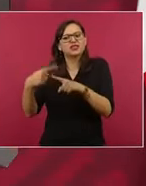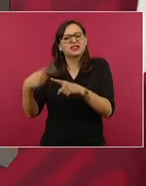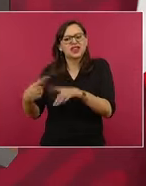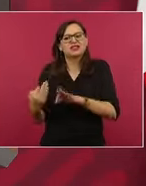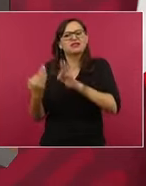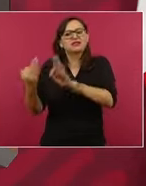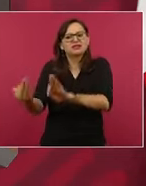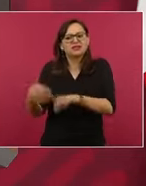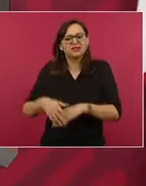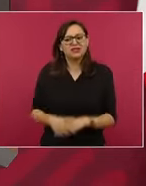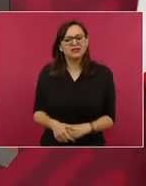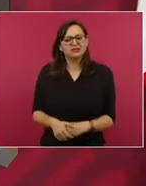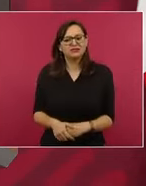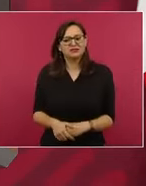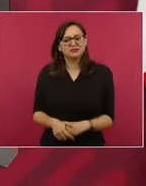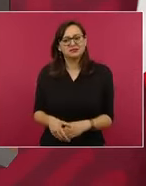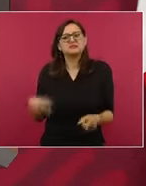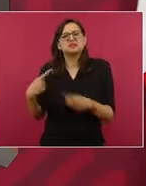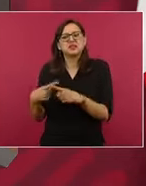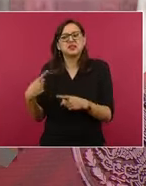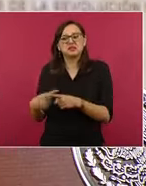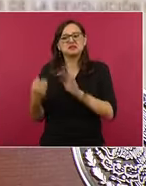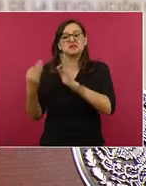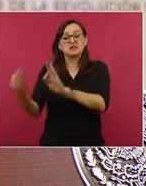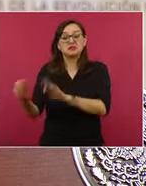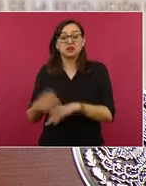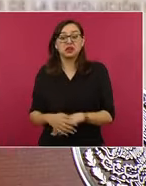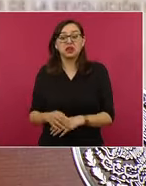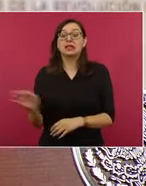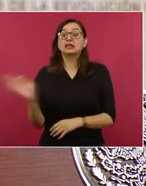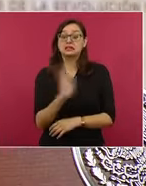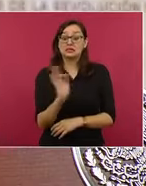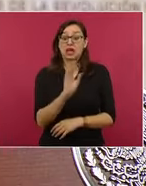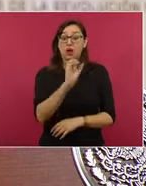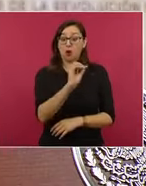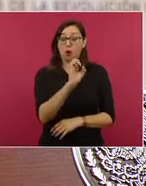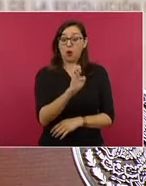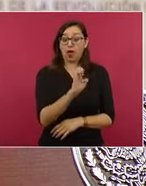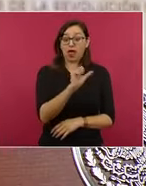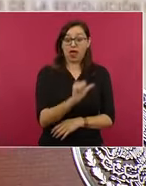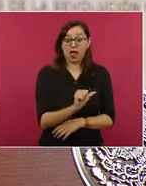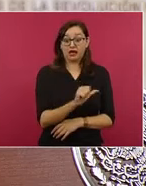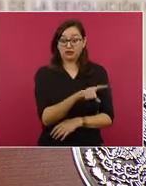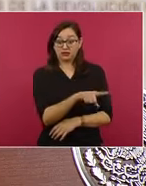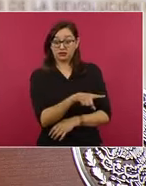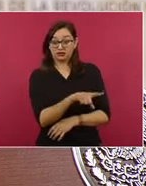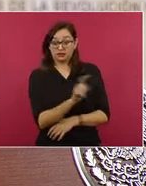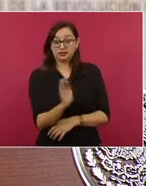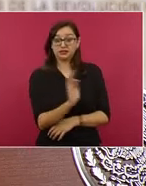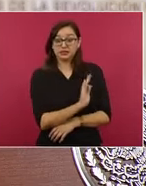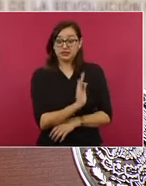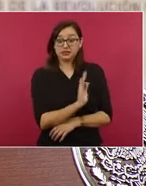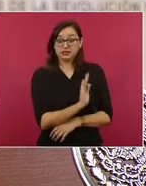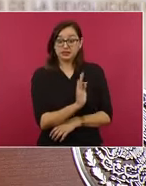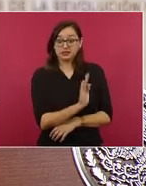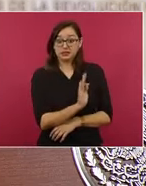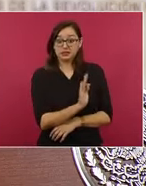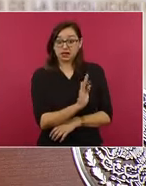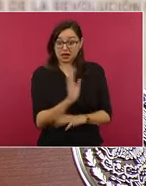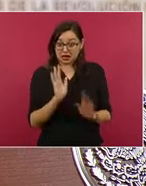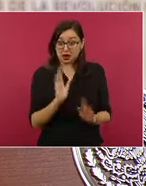con el gobierno ruso? A lo mejor están pensando que los de la OEA, ¿cómo se llama?